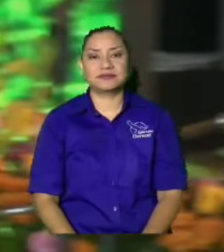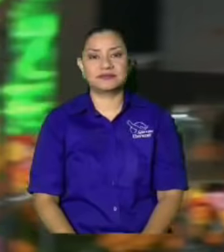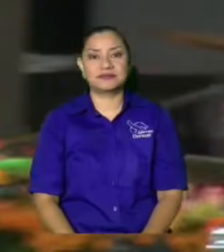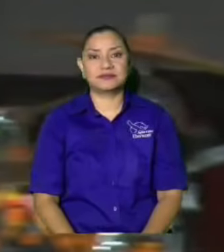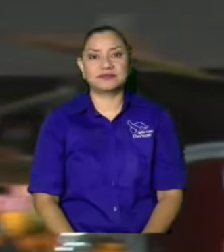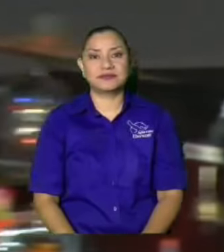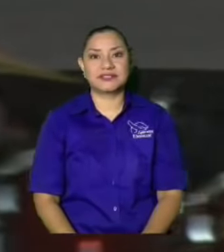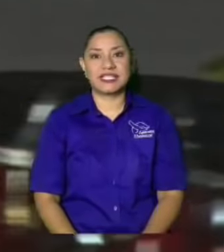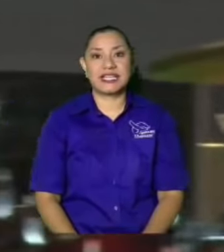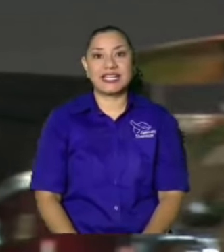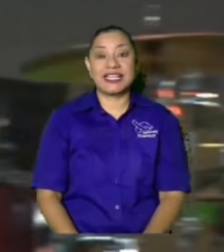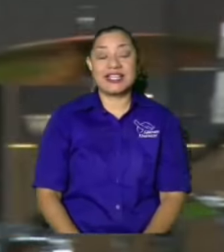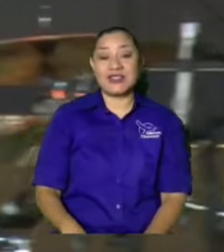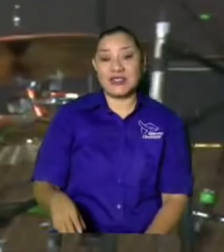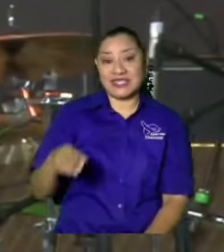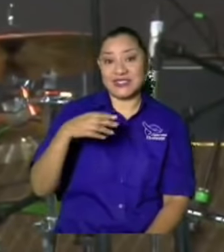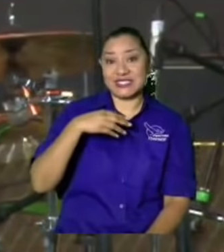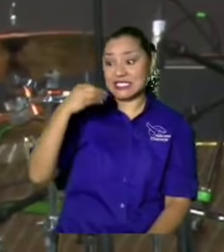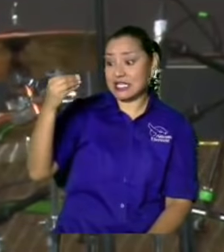Y sale Herode.